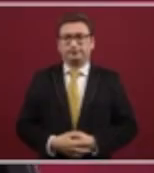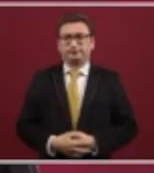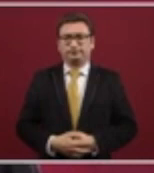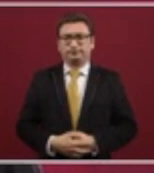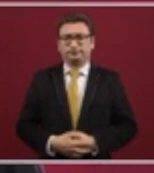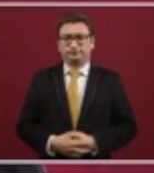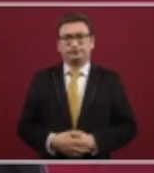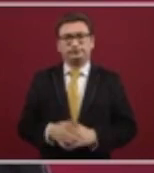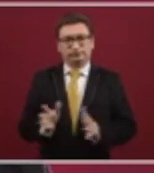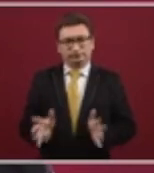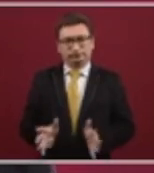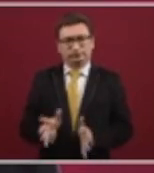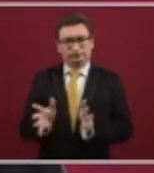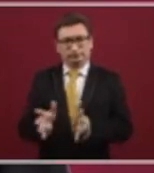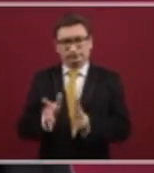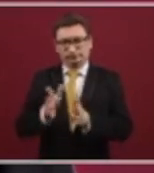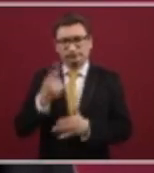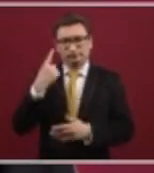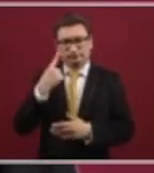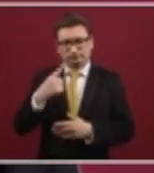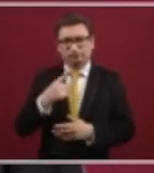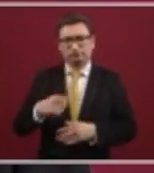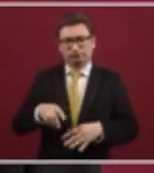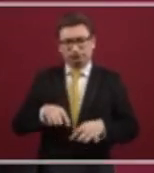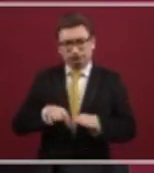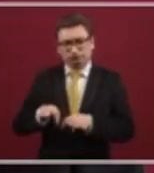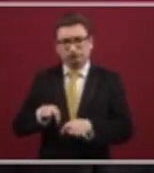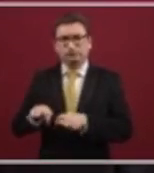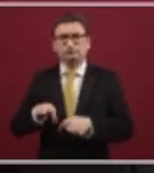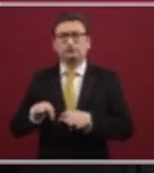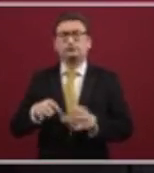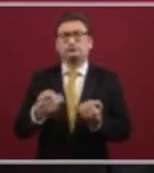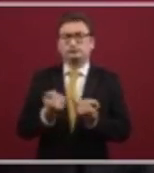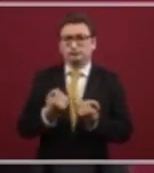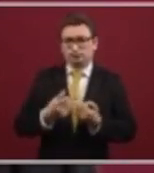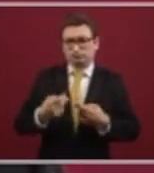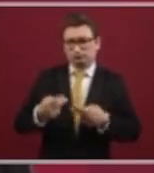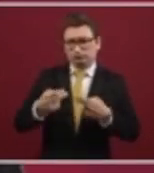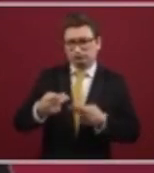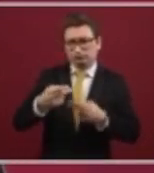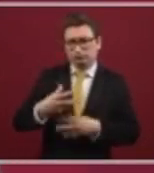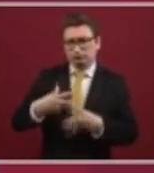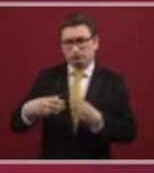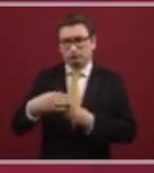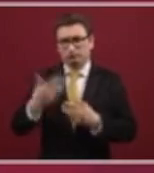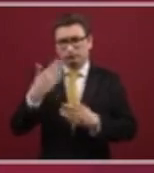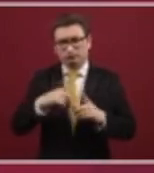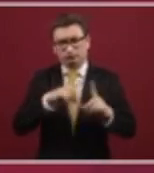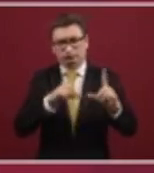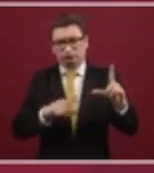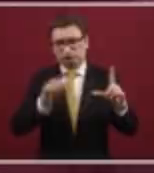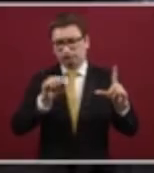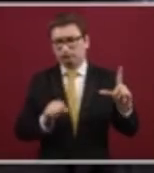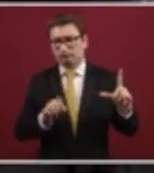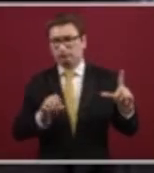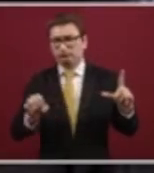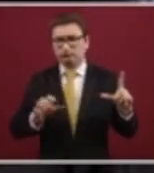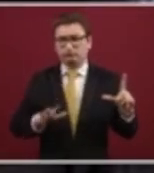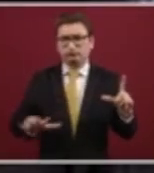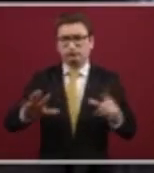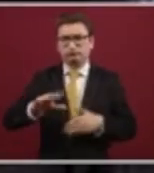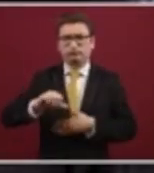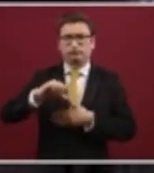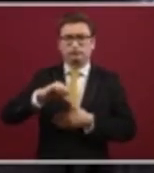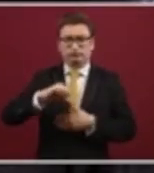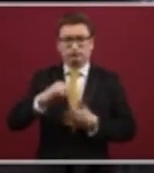actividades productivas, creación de empleos en el sureste y en los países de